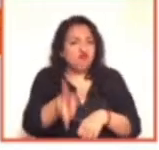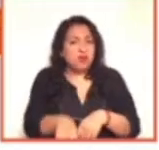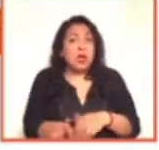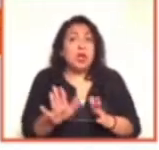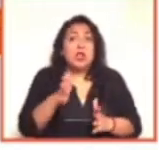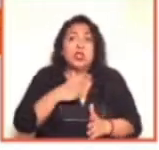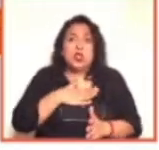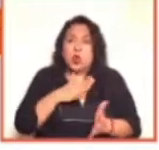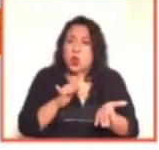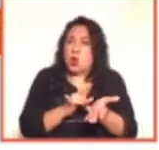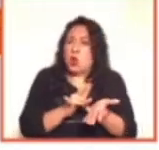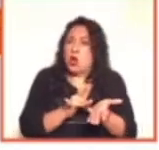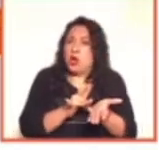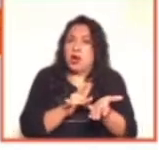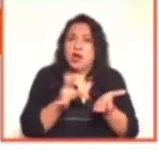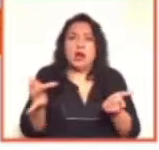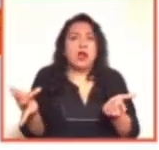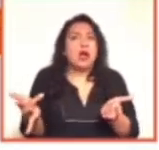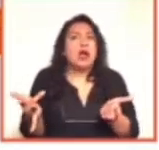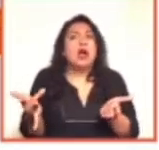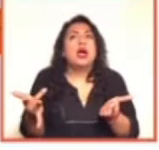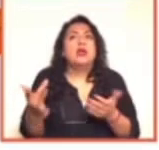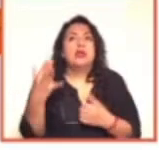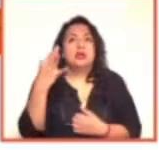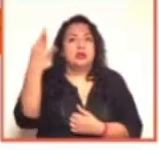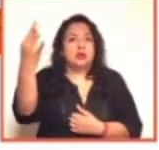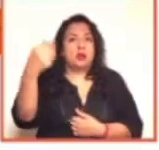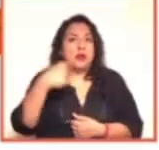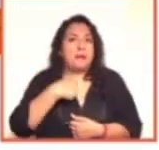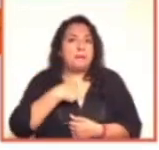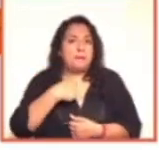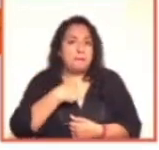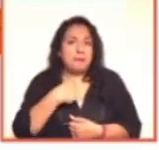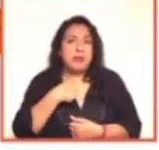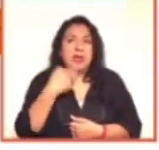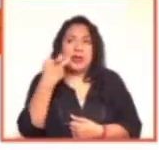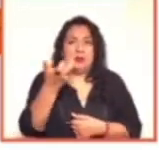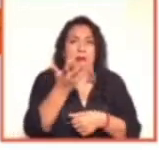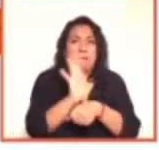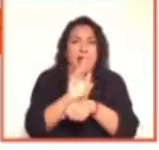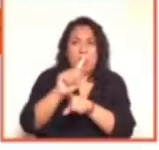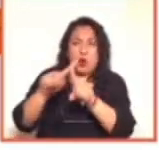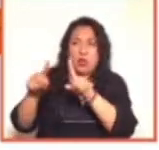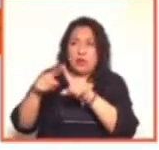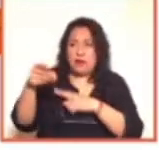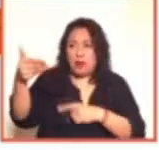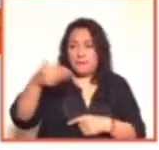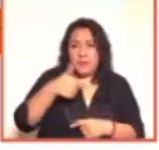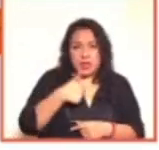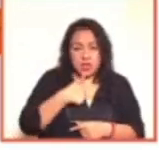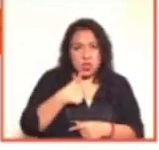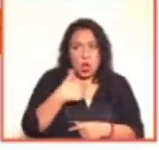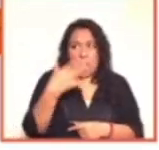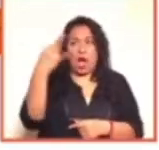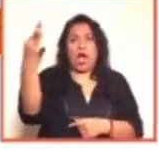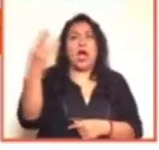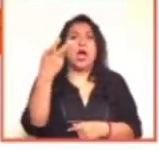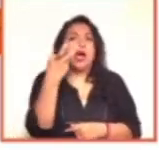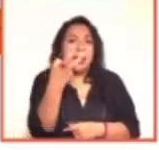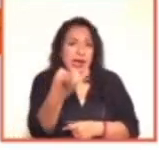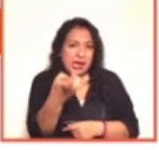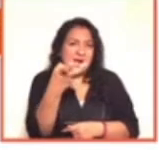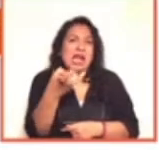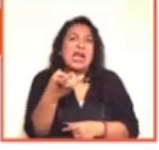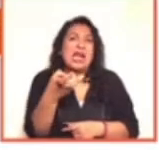muy agradecido, ¿no?, de que hayan llegado a mí este tipo de producciones, y que justo ha sido el tipo